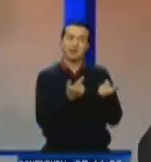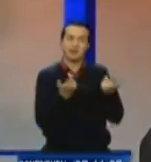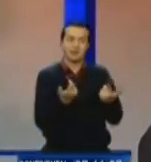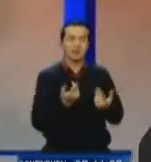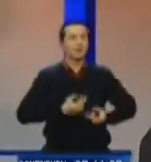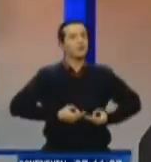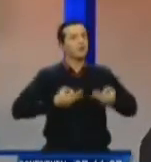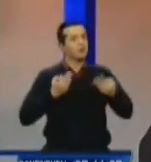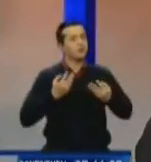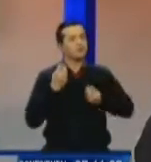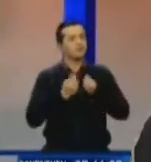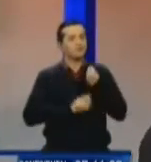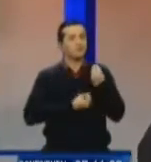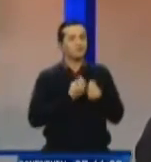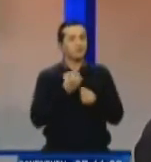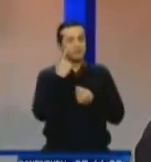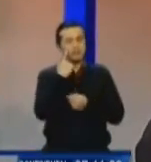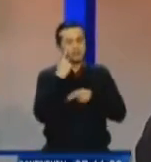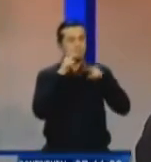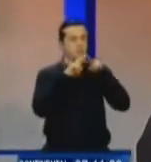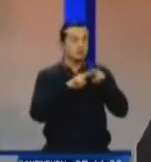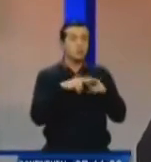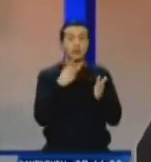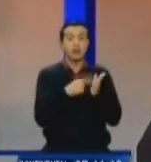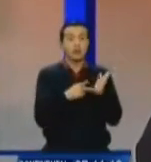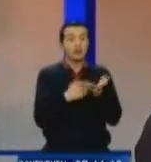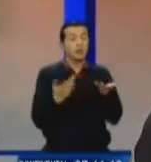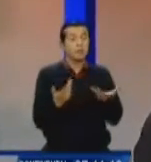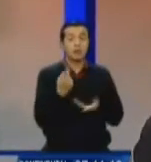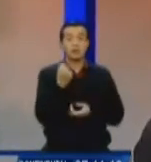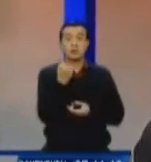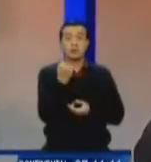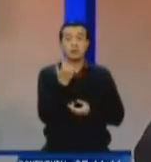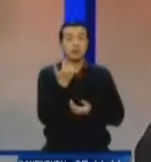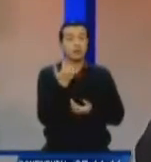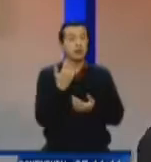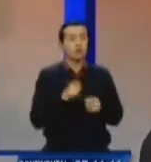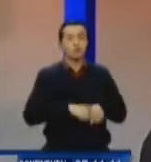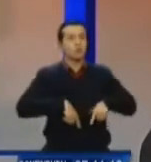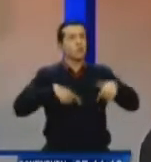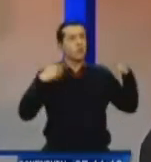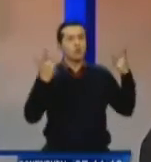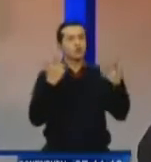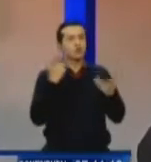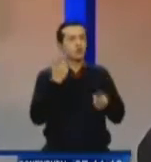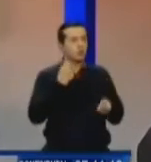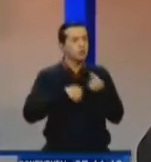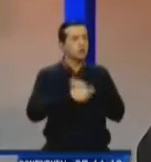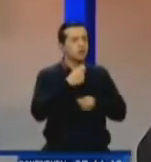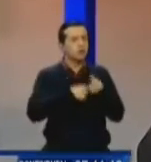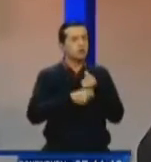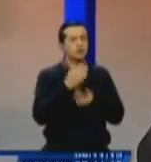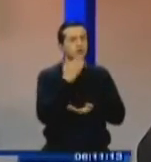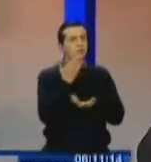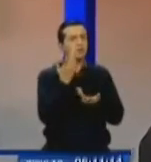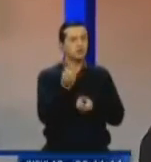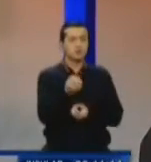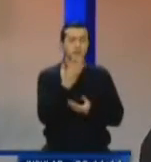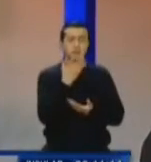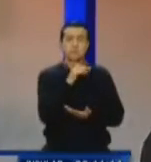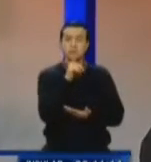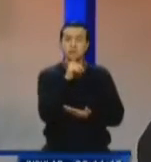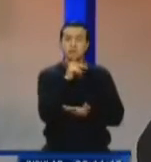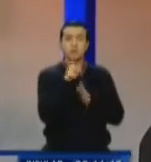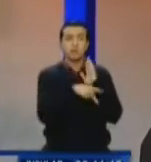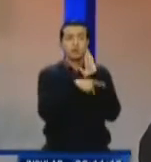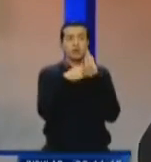justamente lo que hemos estado es chequeando qué es lo que pasa en el precio por mayor y en el 3 al por mayor nosotros teníamos la información de que